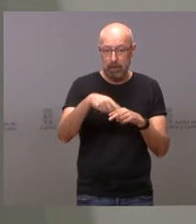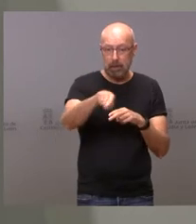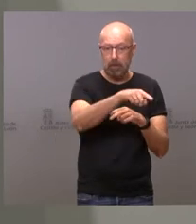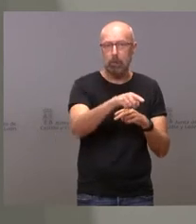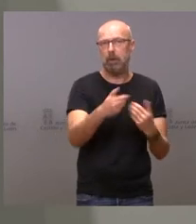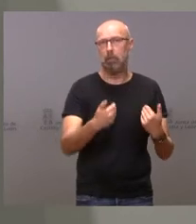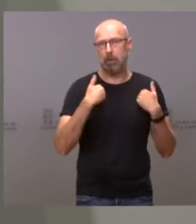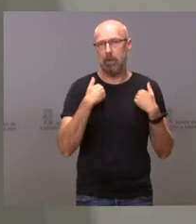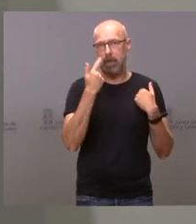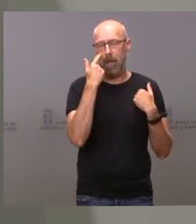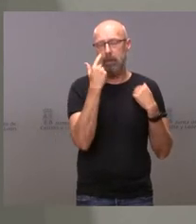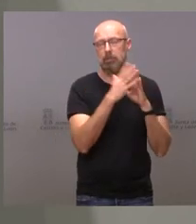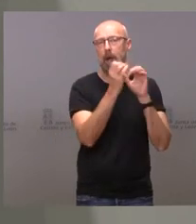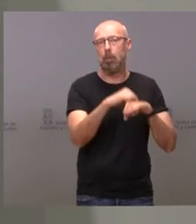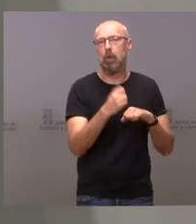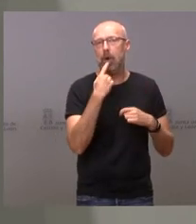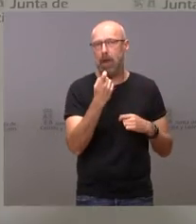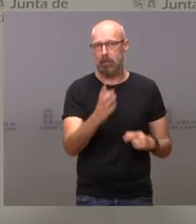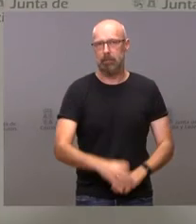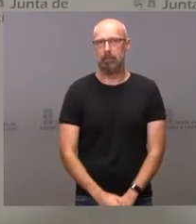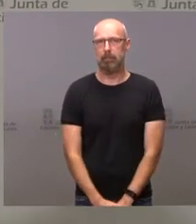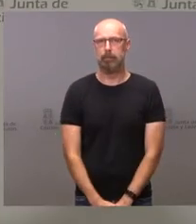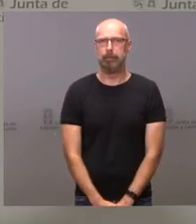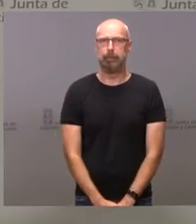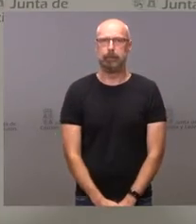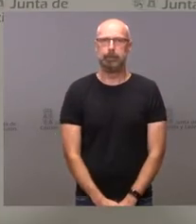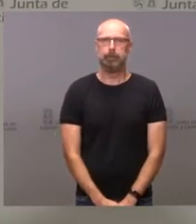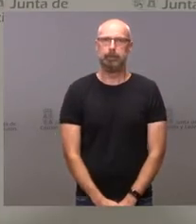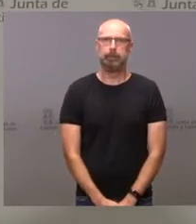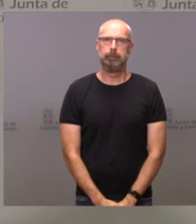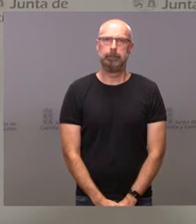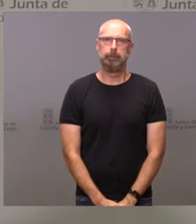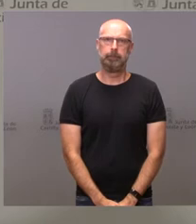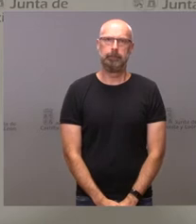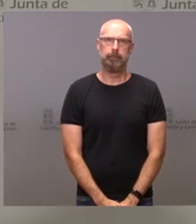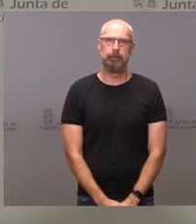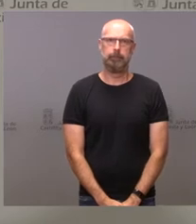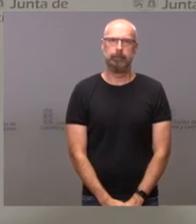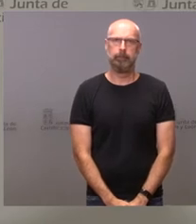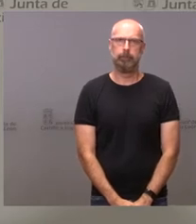responsabilidad.